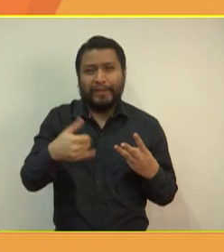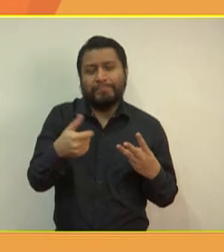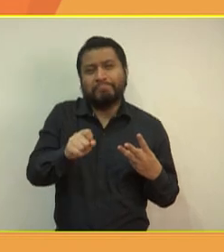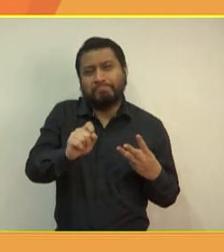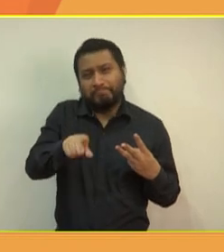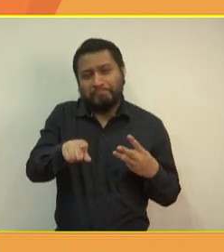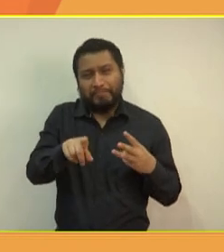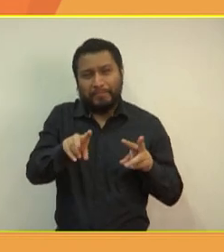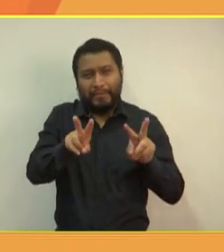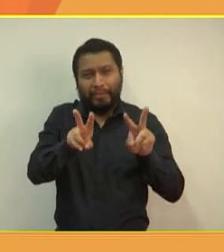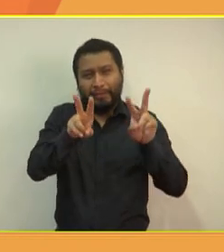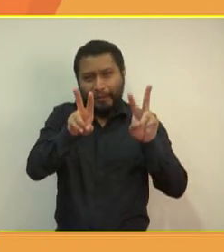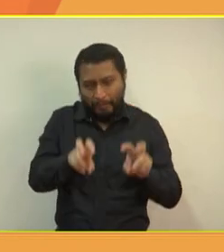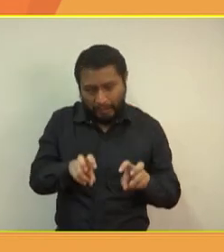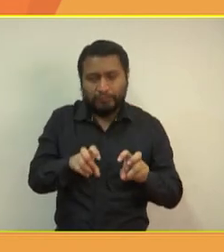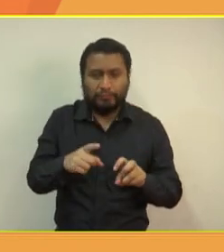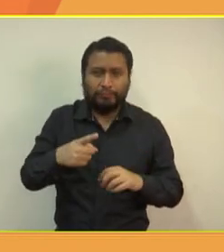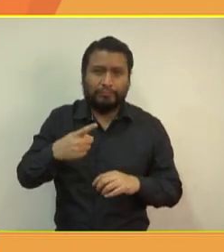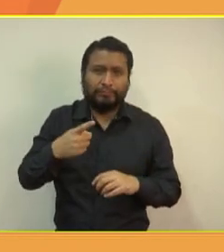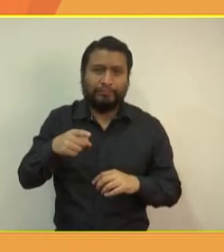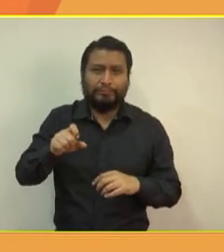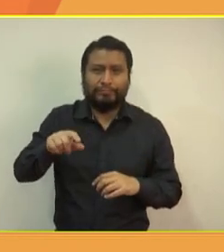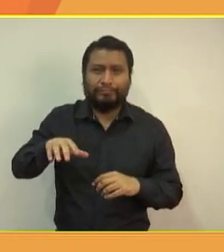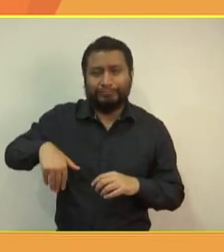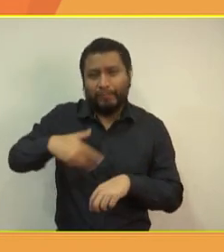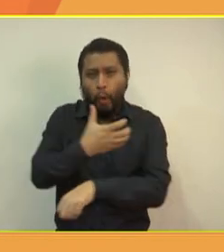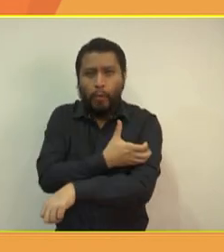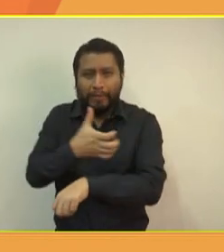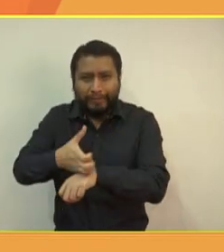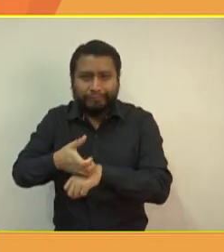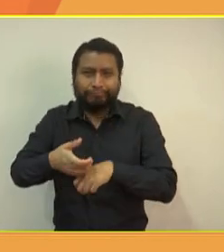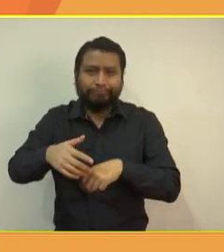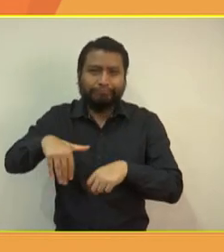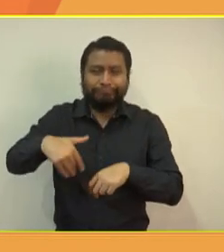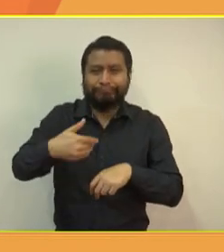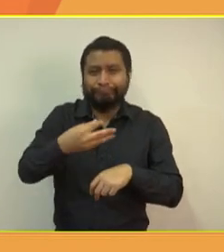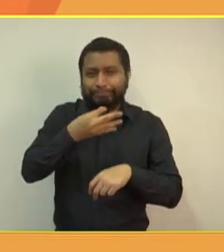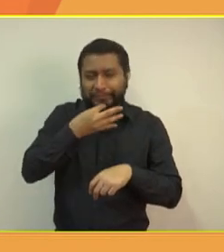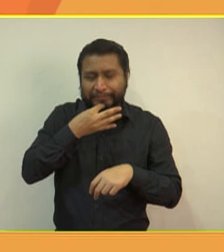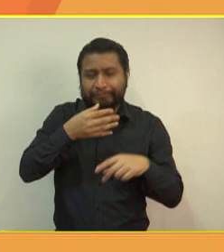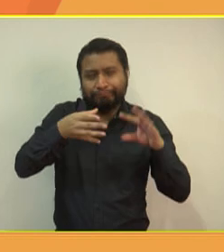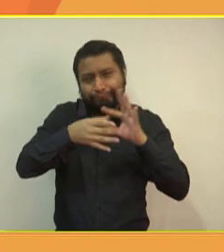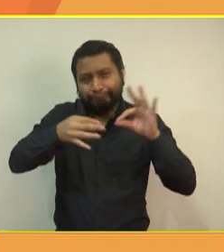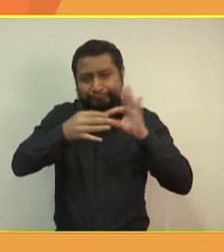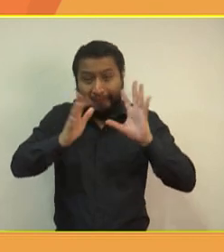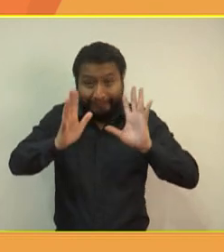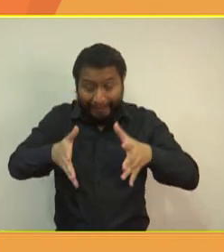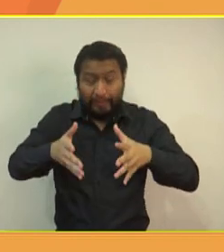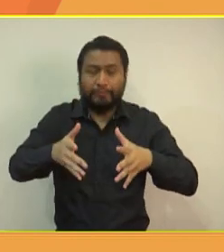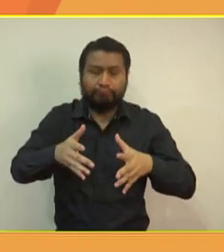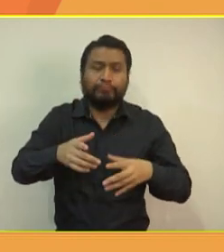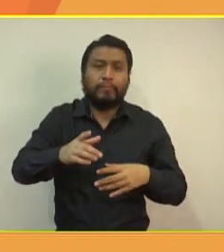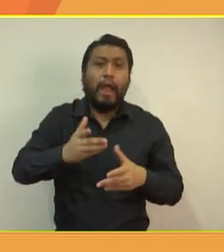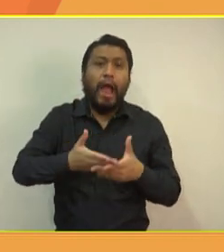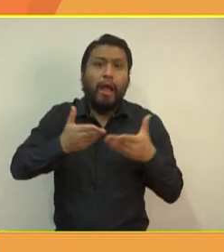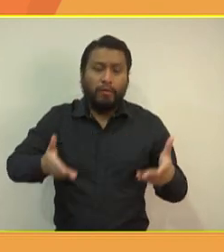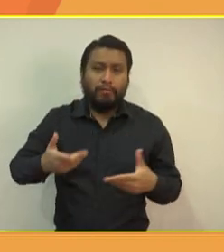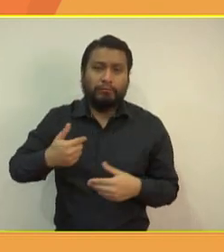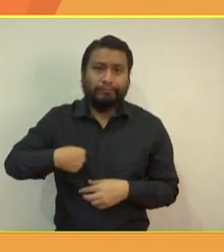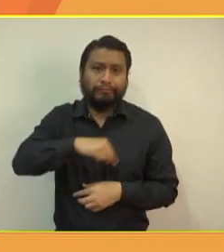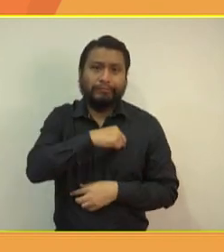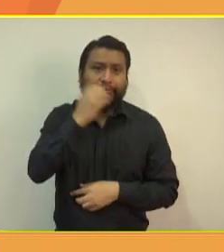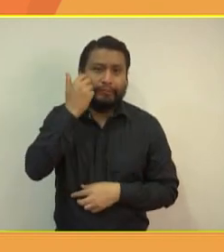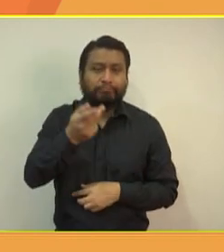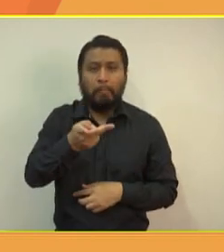que les expusieron mis compañeros hace unos minutos, me gustaría y nos gustaría hacerles un par